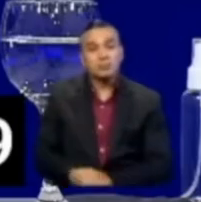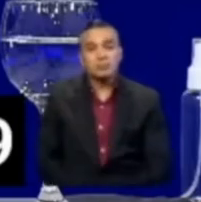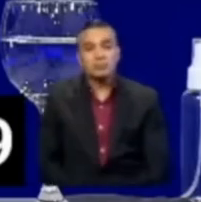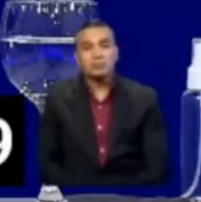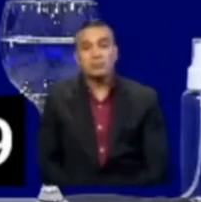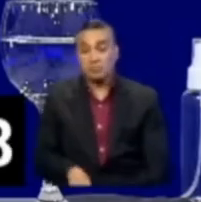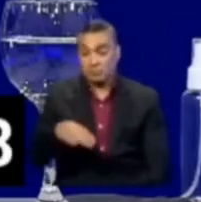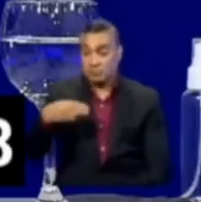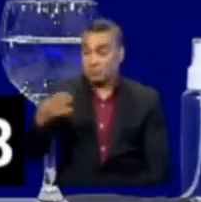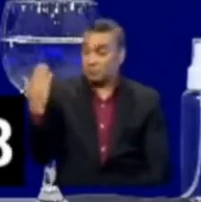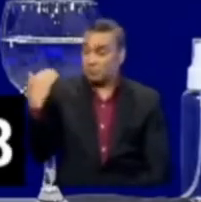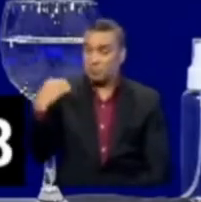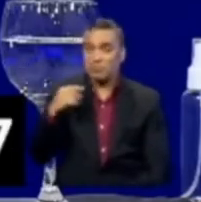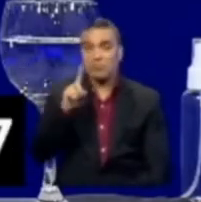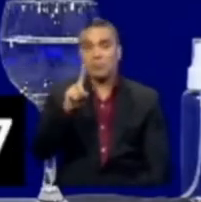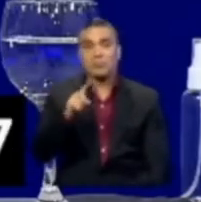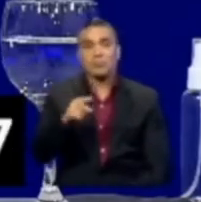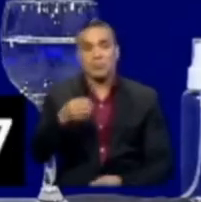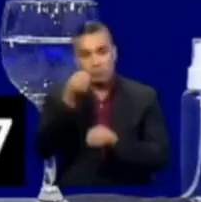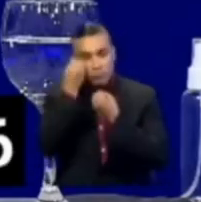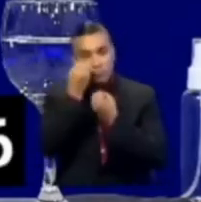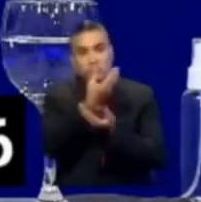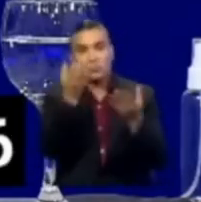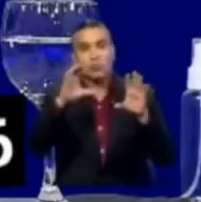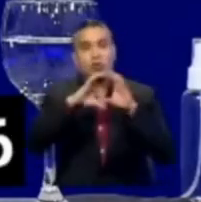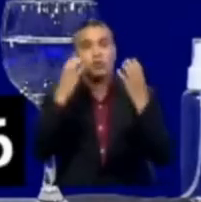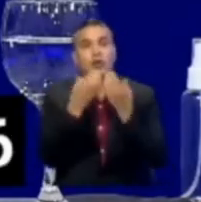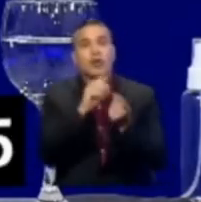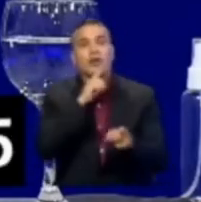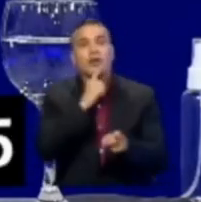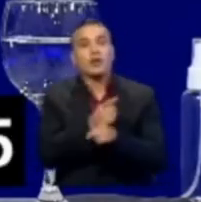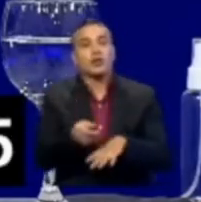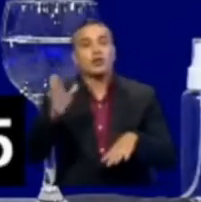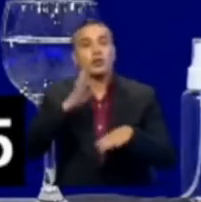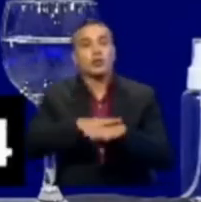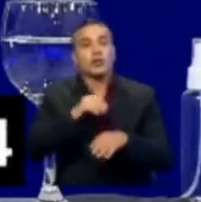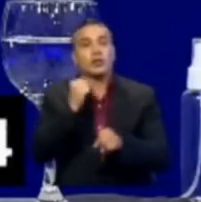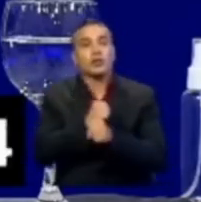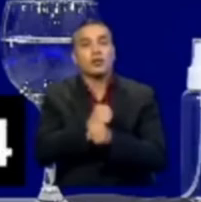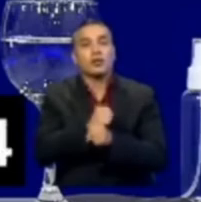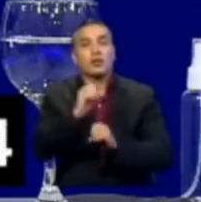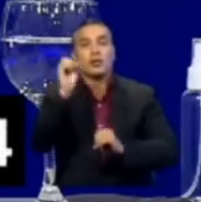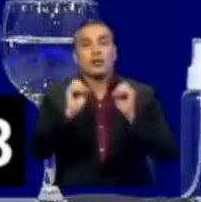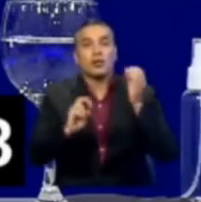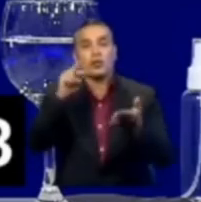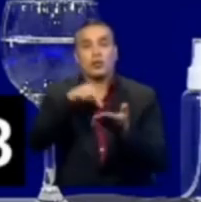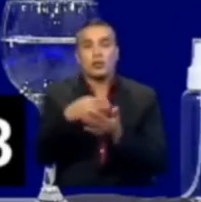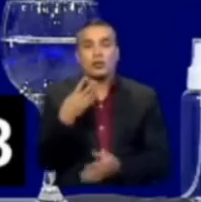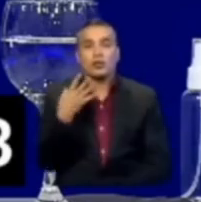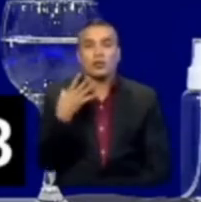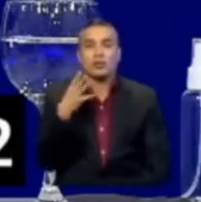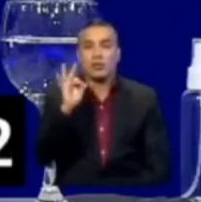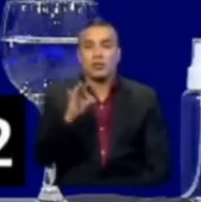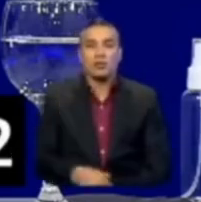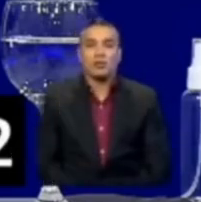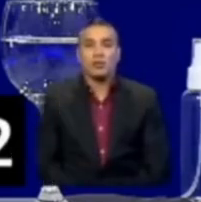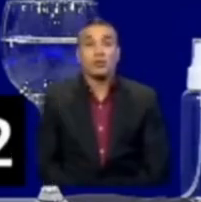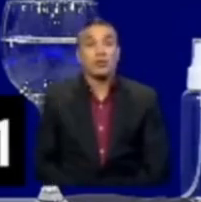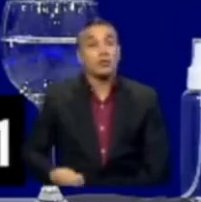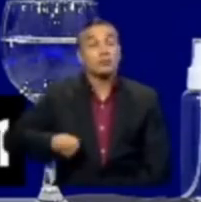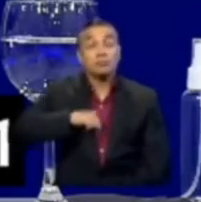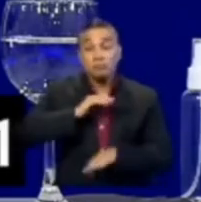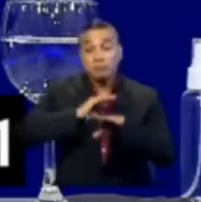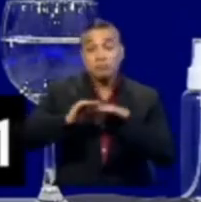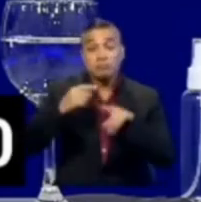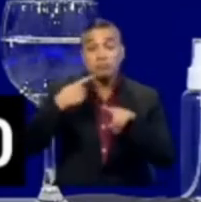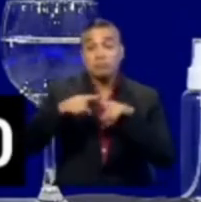Este miércoles que pasó se presentó el informe de la Comisión de la Verdad sobre los hechos acontecidos en octubre del 2019. Fuimos invitados